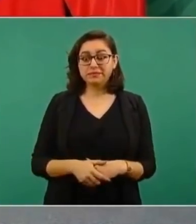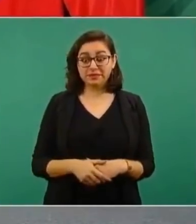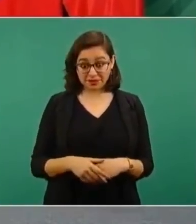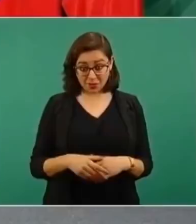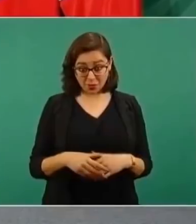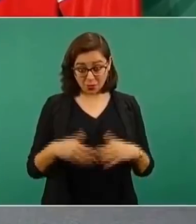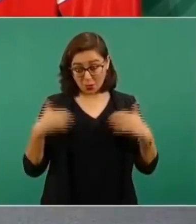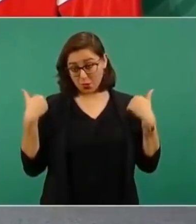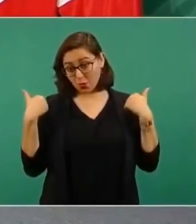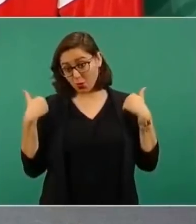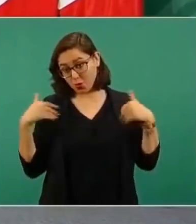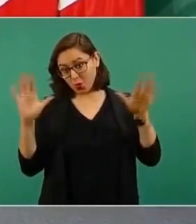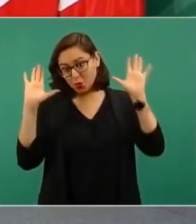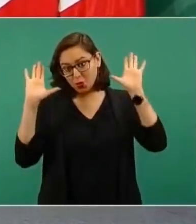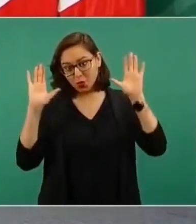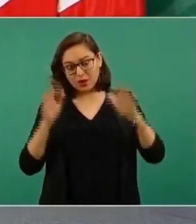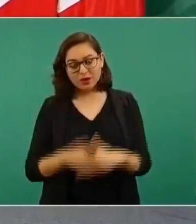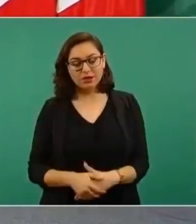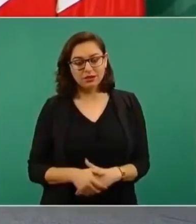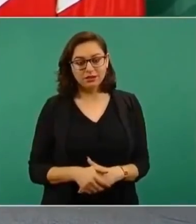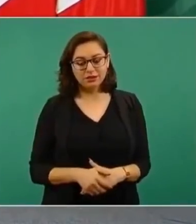Pues